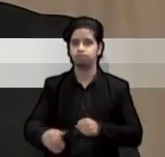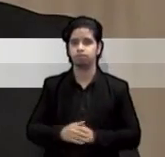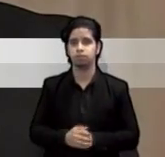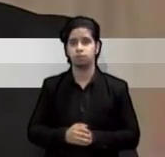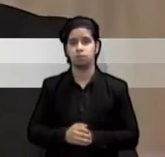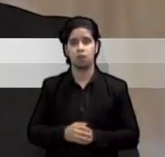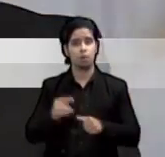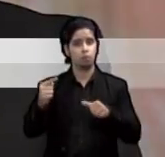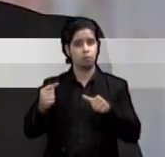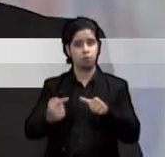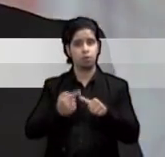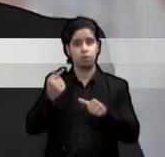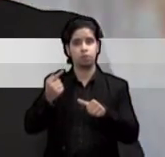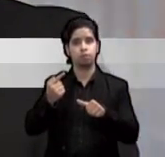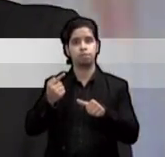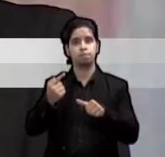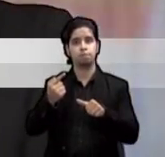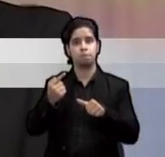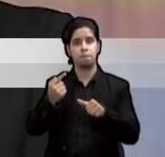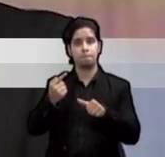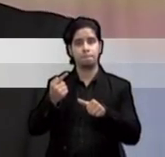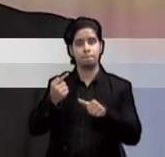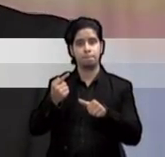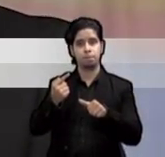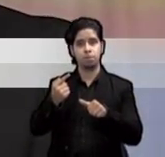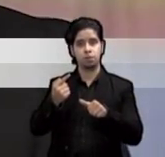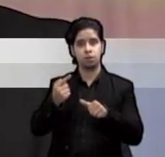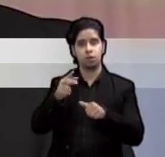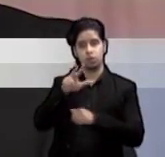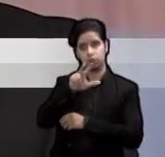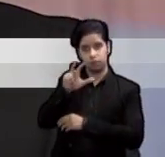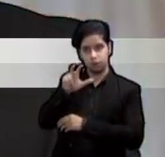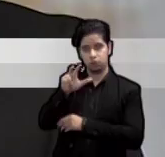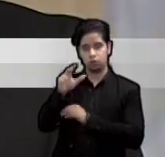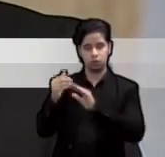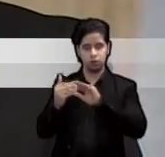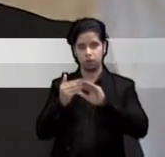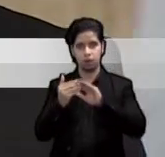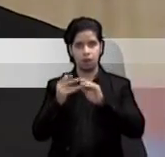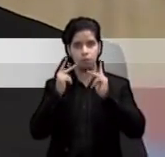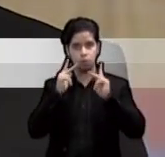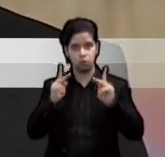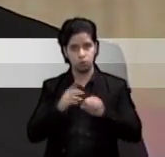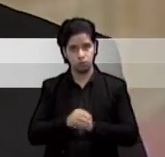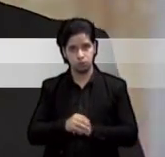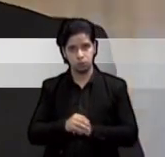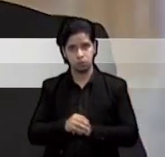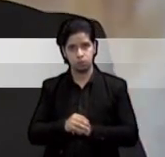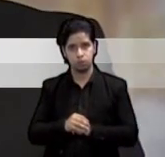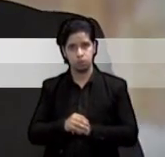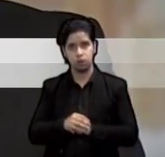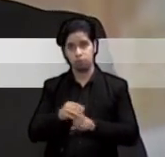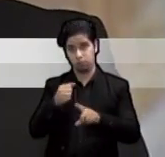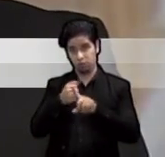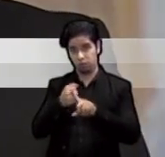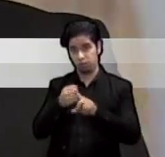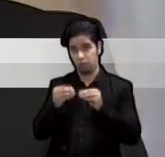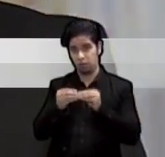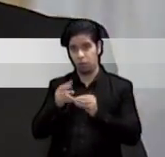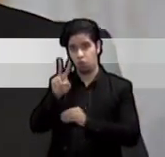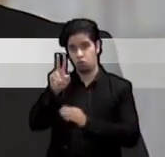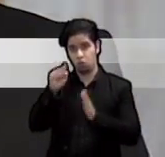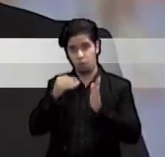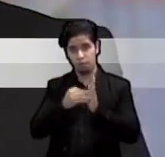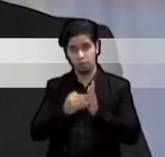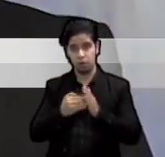por primera vez estar en los 332 residenciales públicos, con un impacto sobre casi 2.000 jóvenes de la